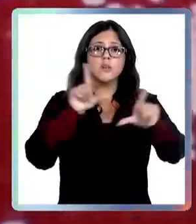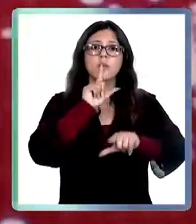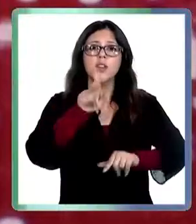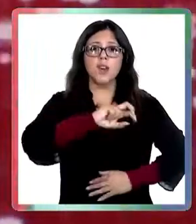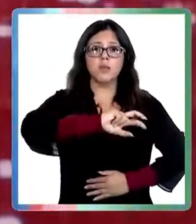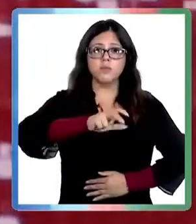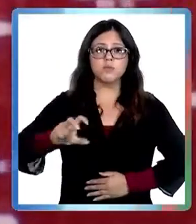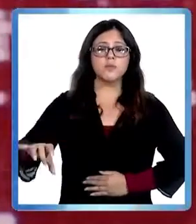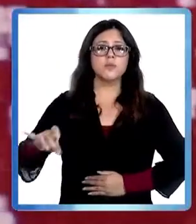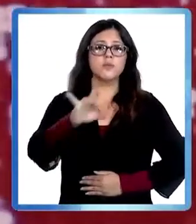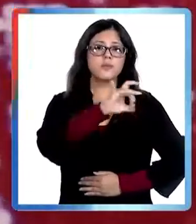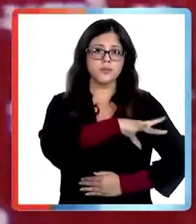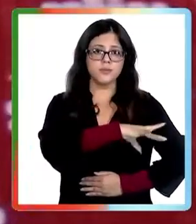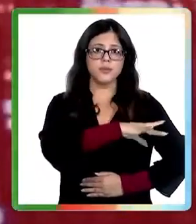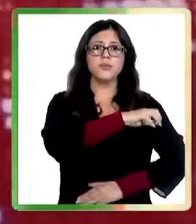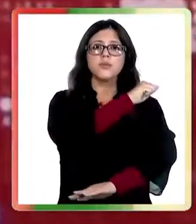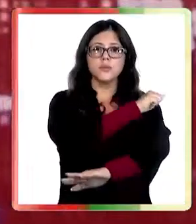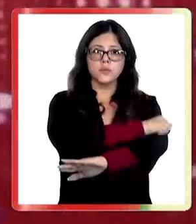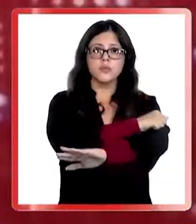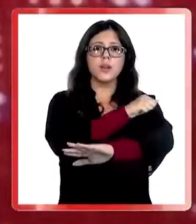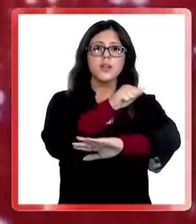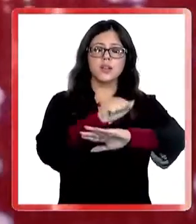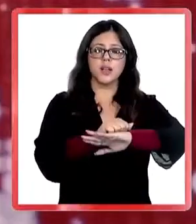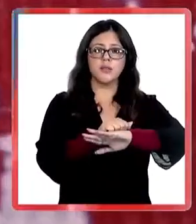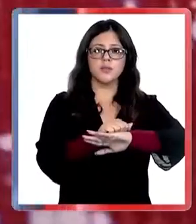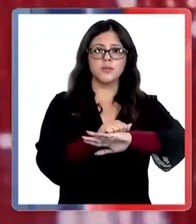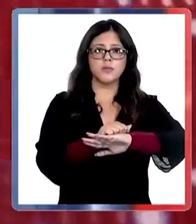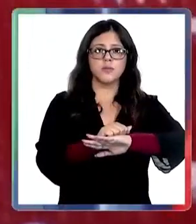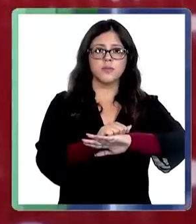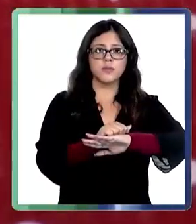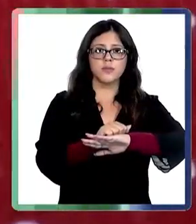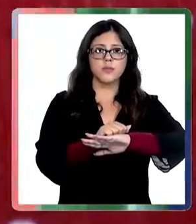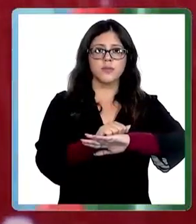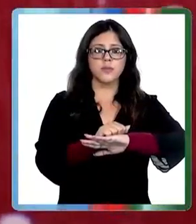Asociación Regional de Canales de Televisión de Señal Abierta de Chile,